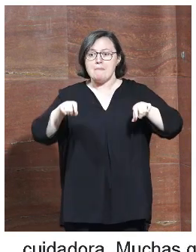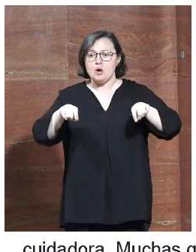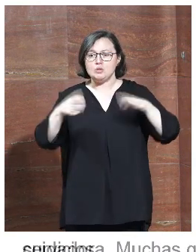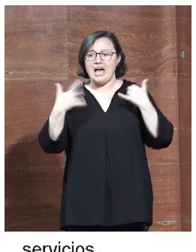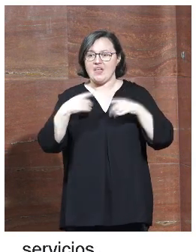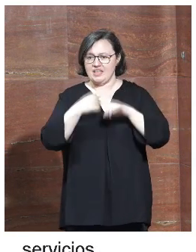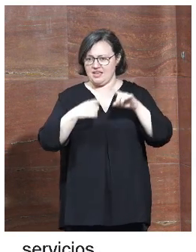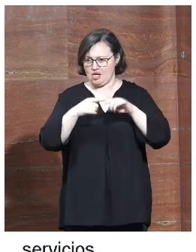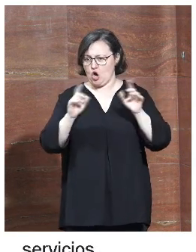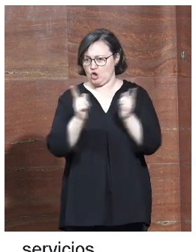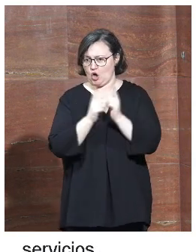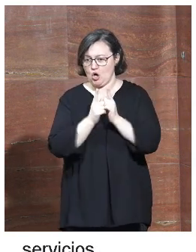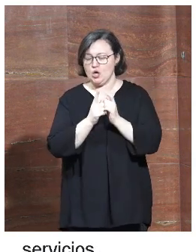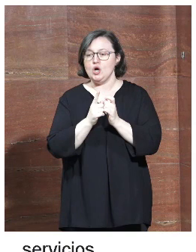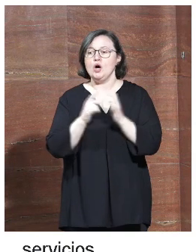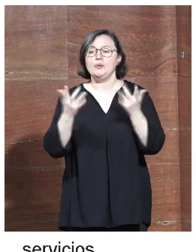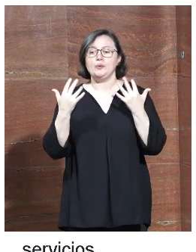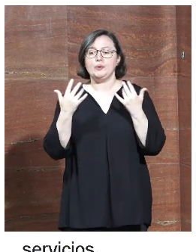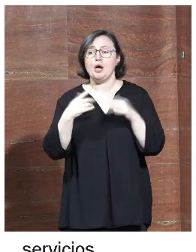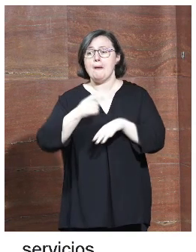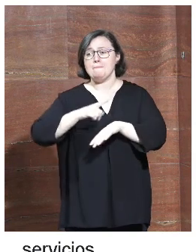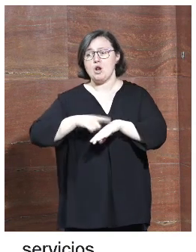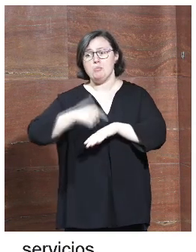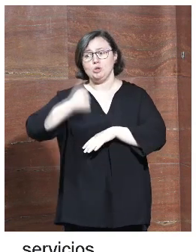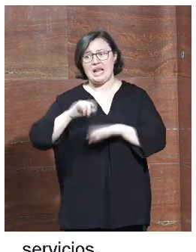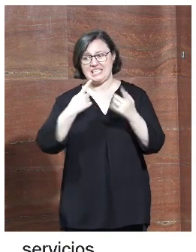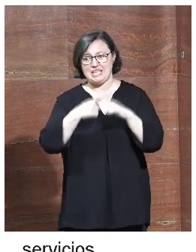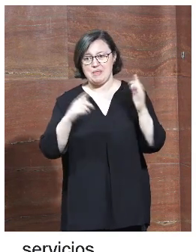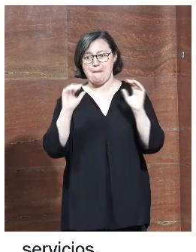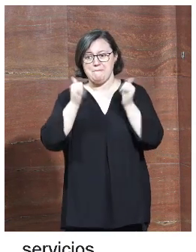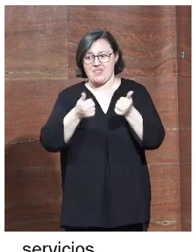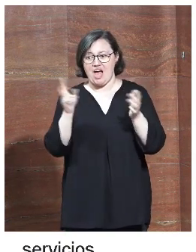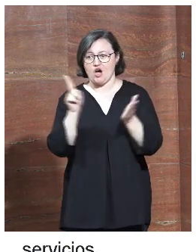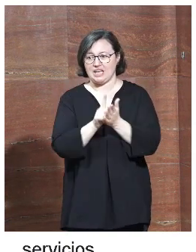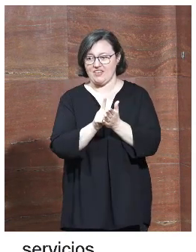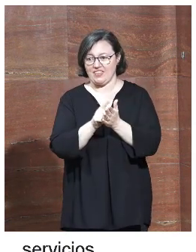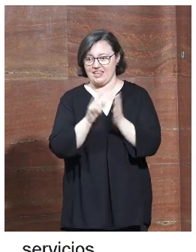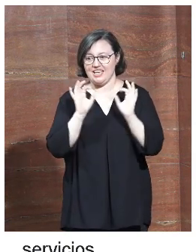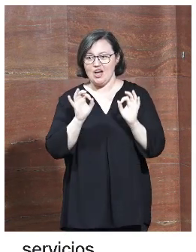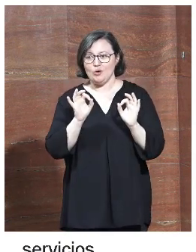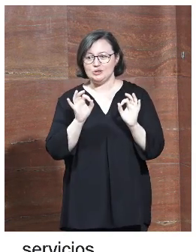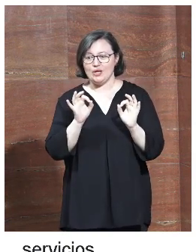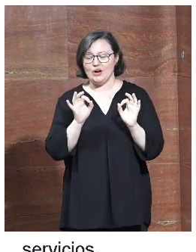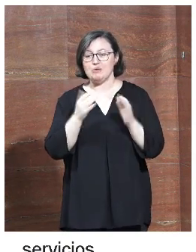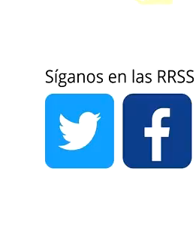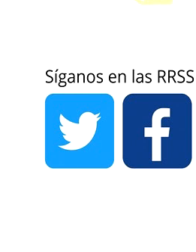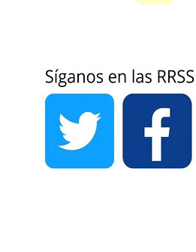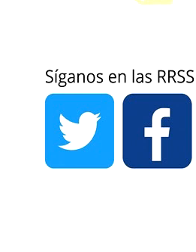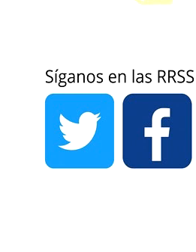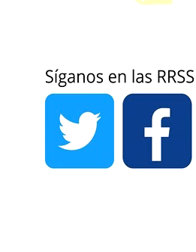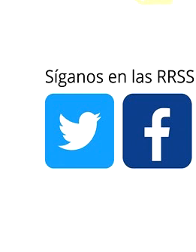pausa, descanso. Os pido un poco de puntualidad para no alargar la tarde. Muchas gracias.